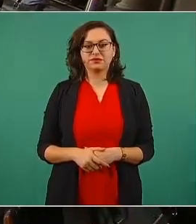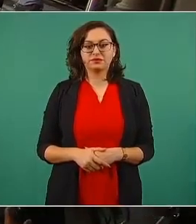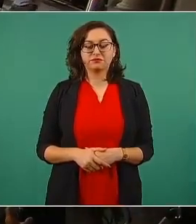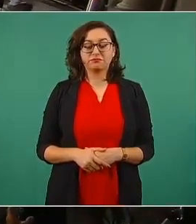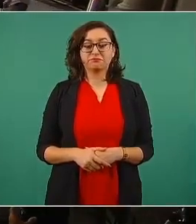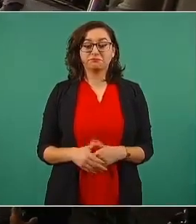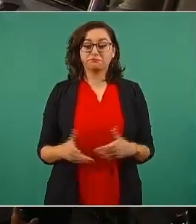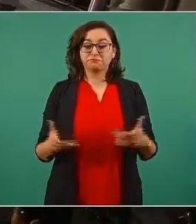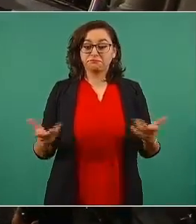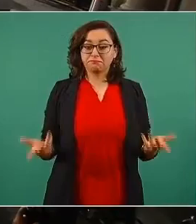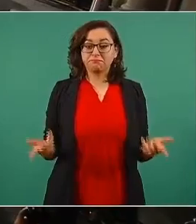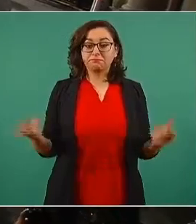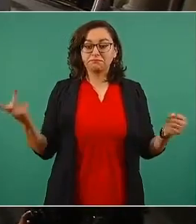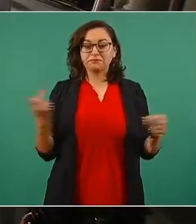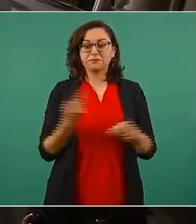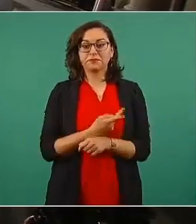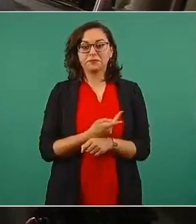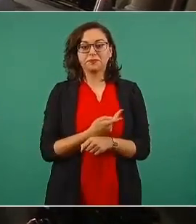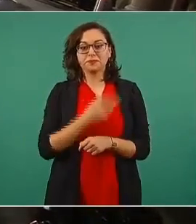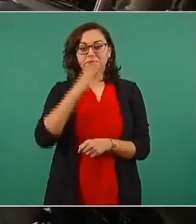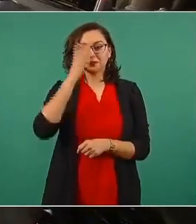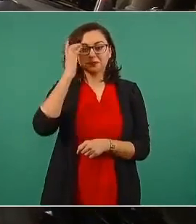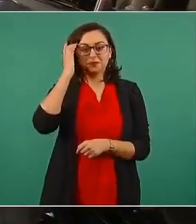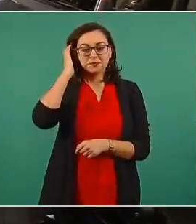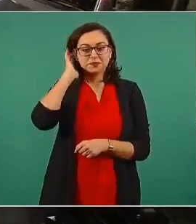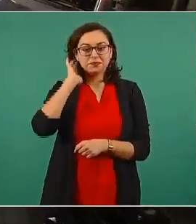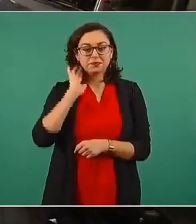Resultó pues que sí tienen